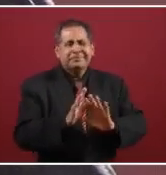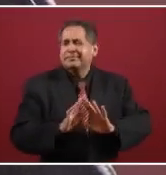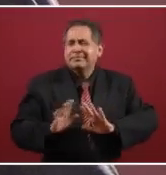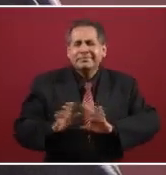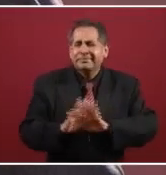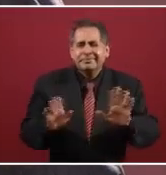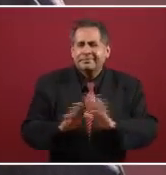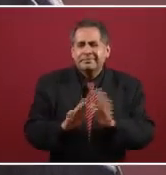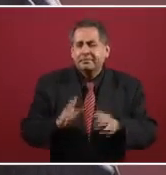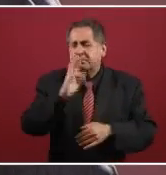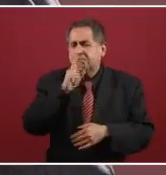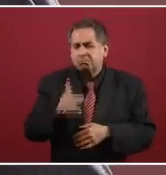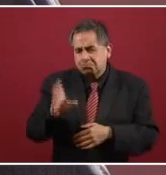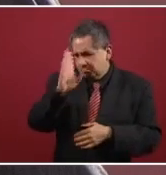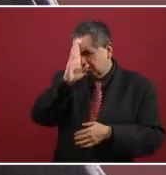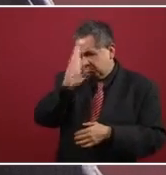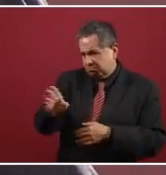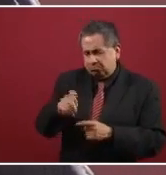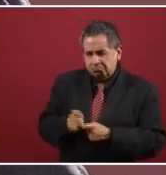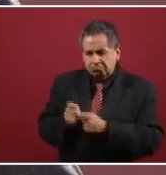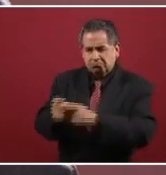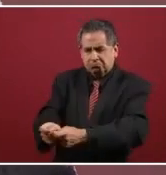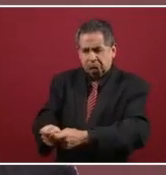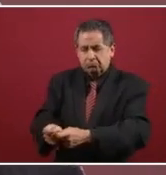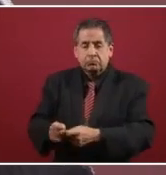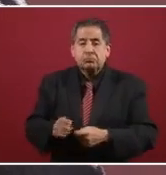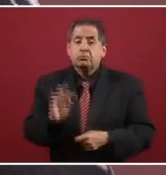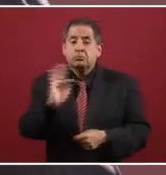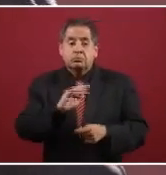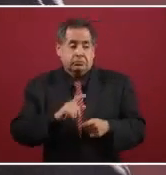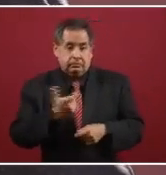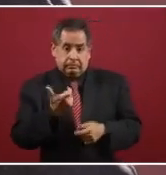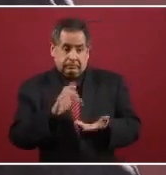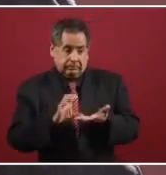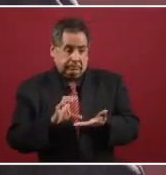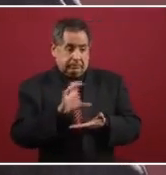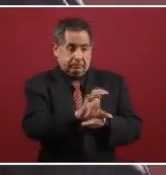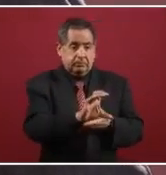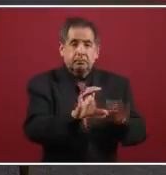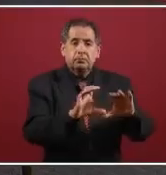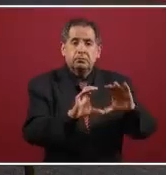intermediarios, porque no llega.